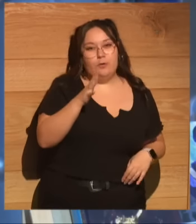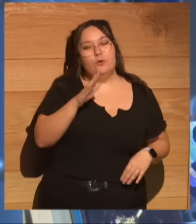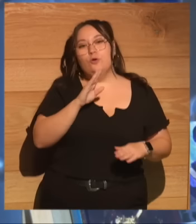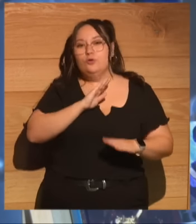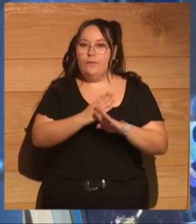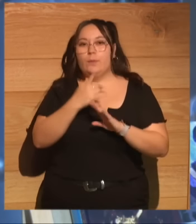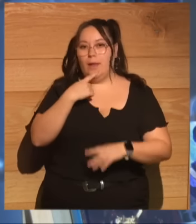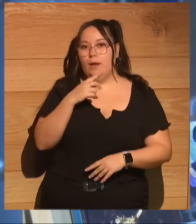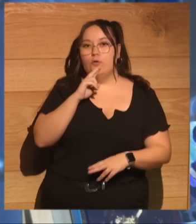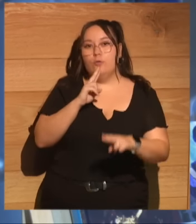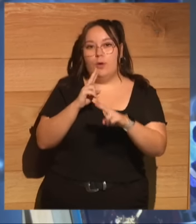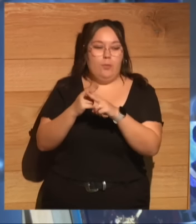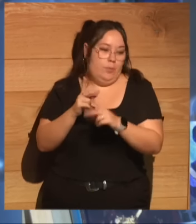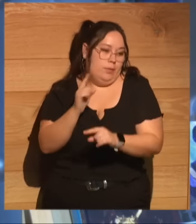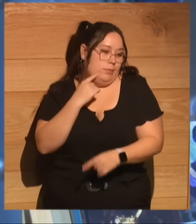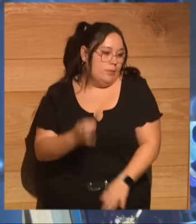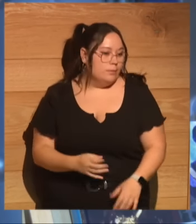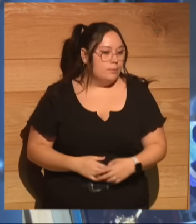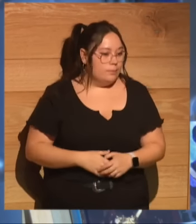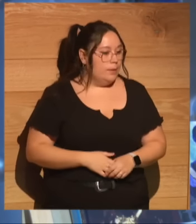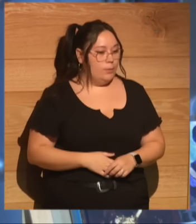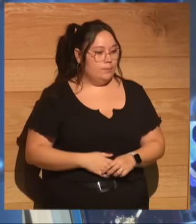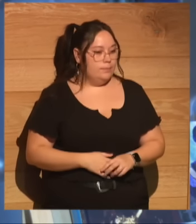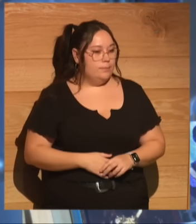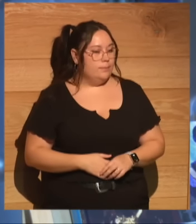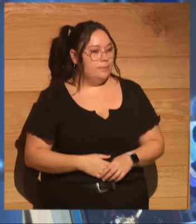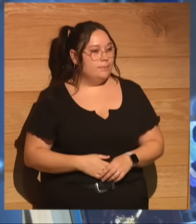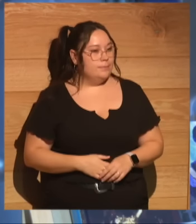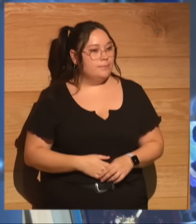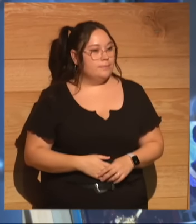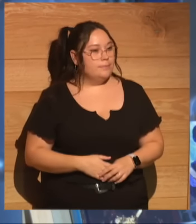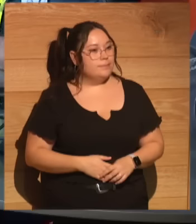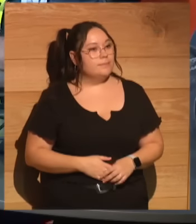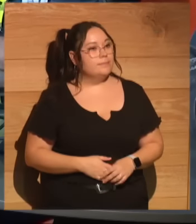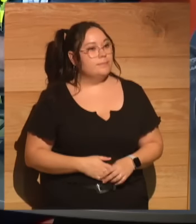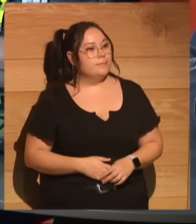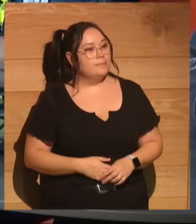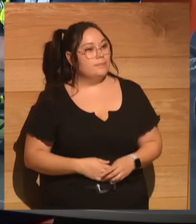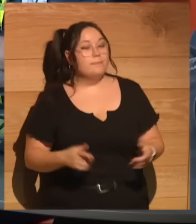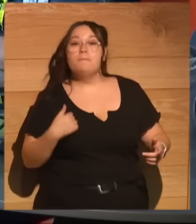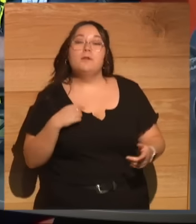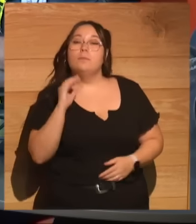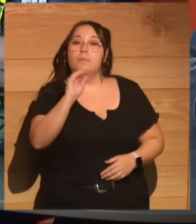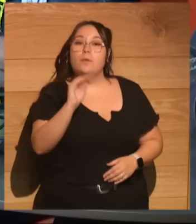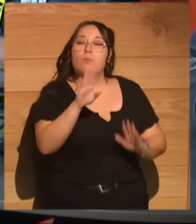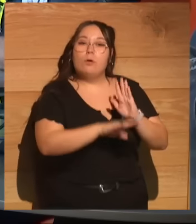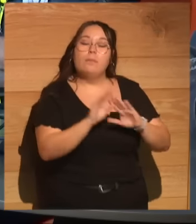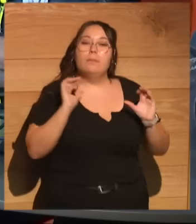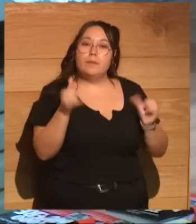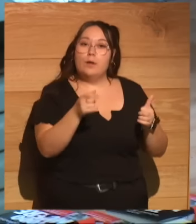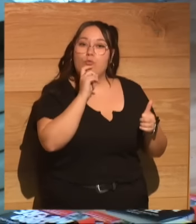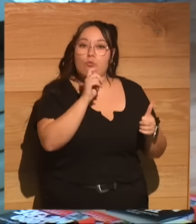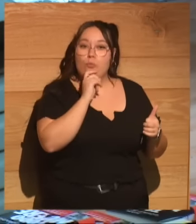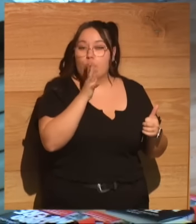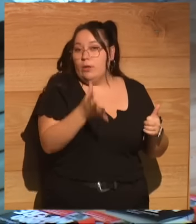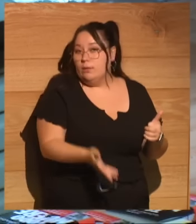Timothy. Como soy un genio de la comunicación, yo quiero abrir el programa con la pregunta de por qué vamos a hacer un programa para